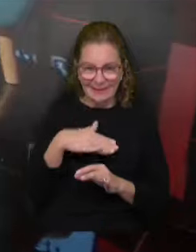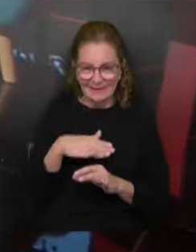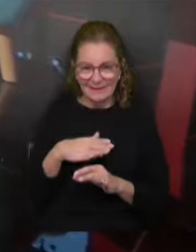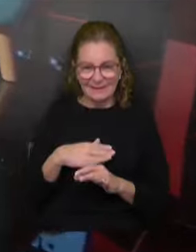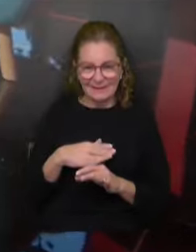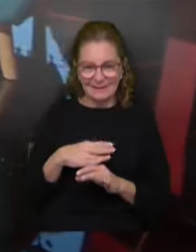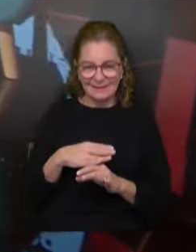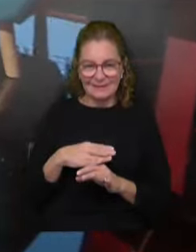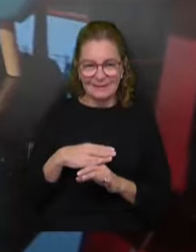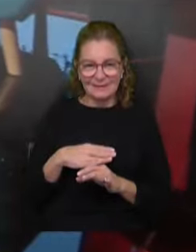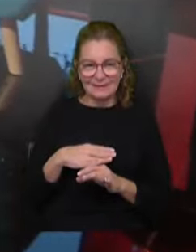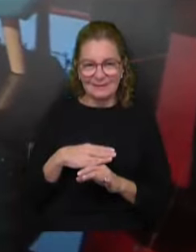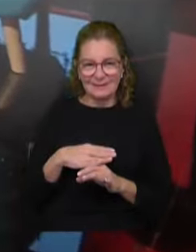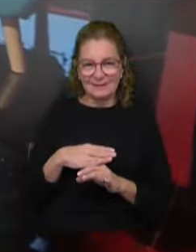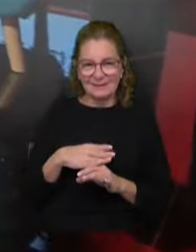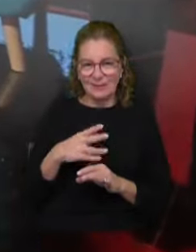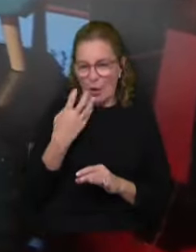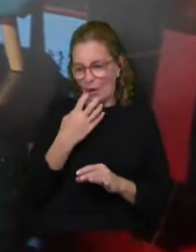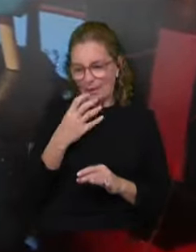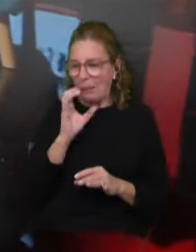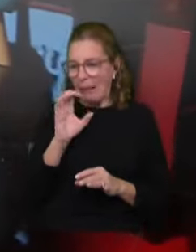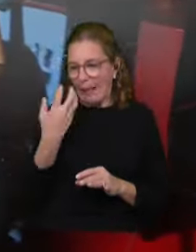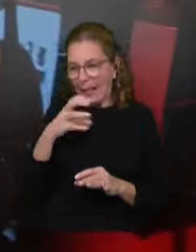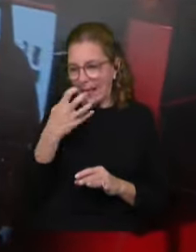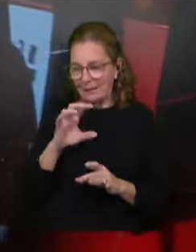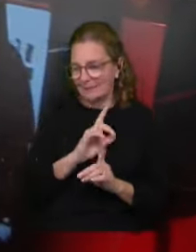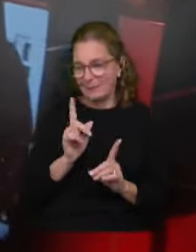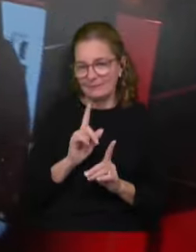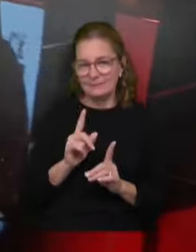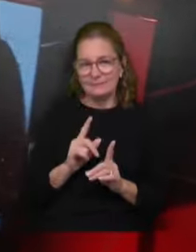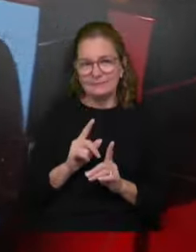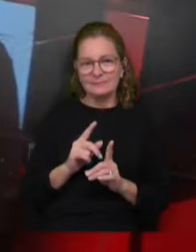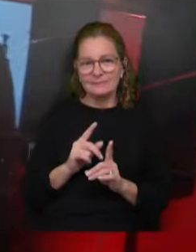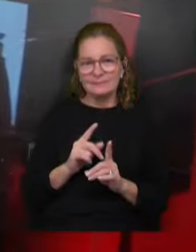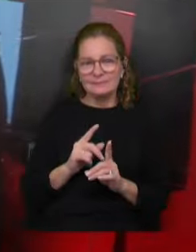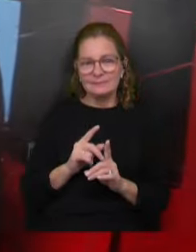cachetada, ¿me entendés? O sea, claro, ¡buh! Claro. Sí, no. Ay, boludo.